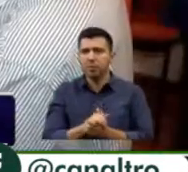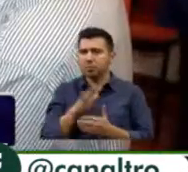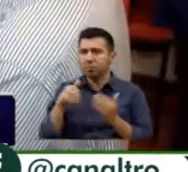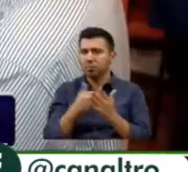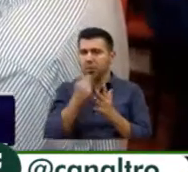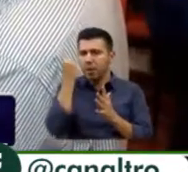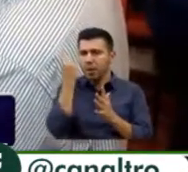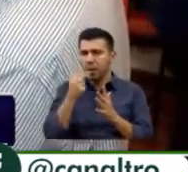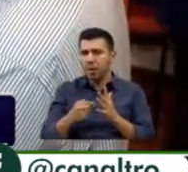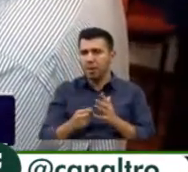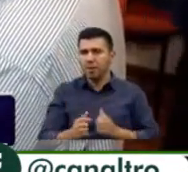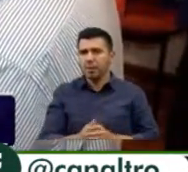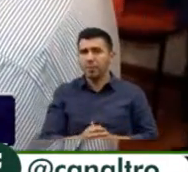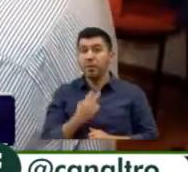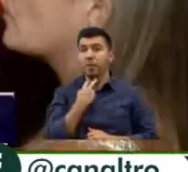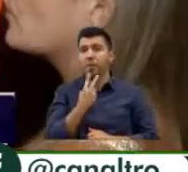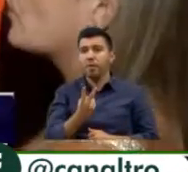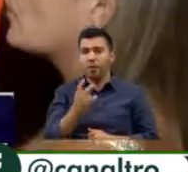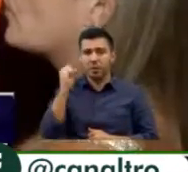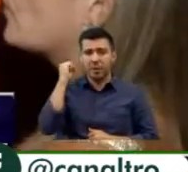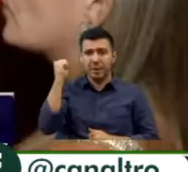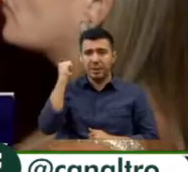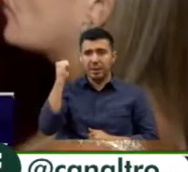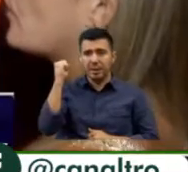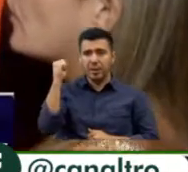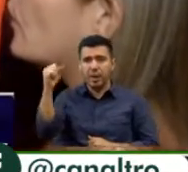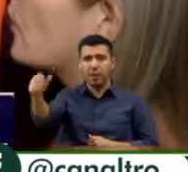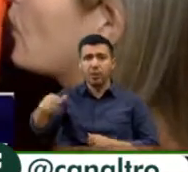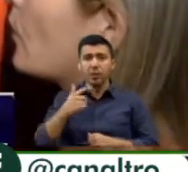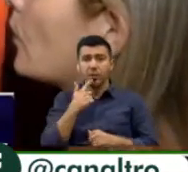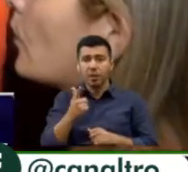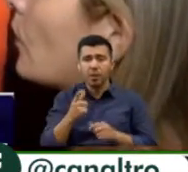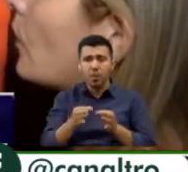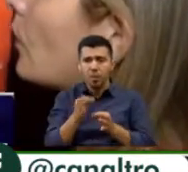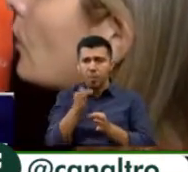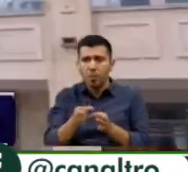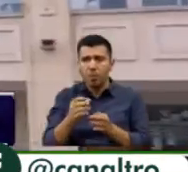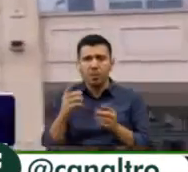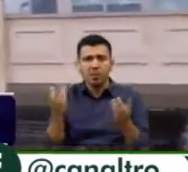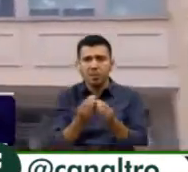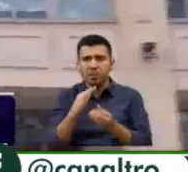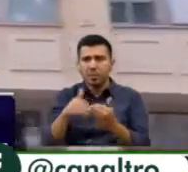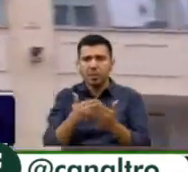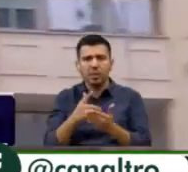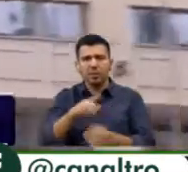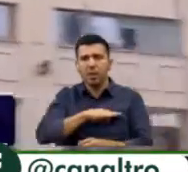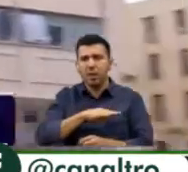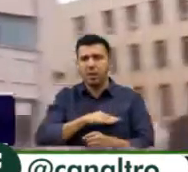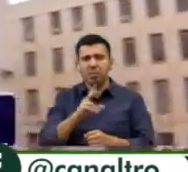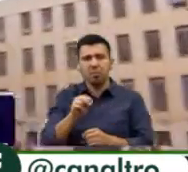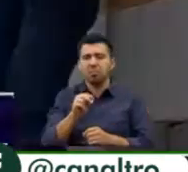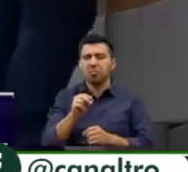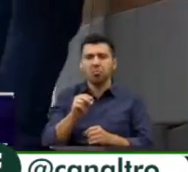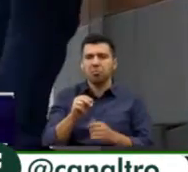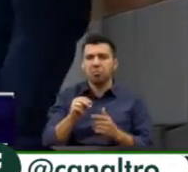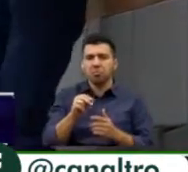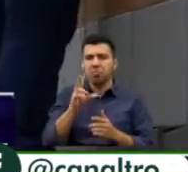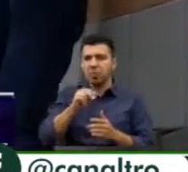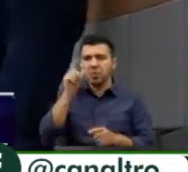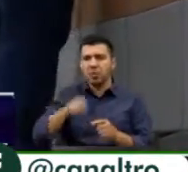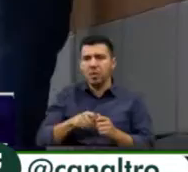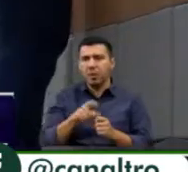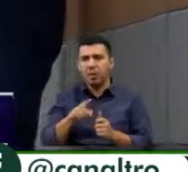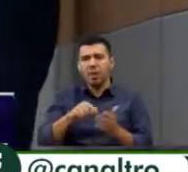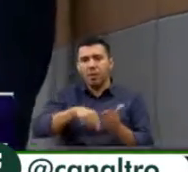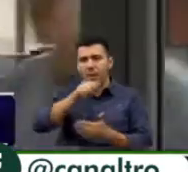voceros sindicales denunciaron que la administración municipal estaría utilizando de manera indebida firmas de los